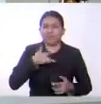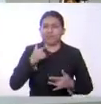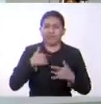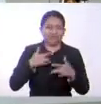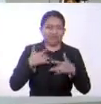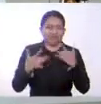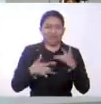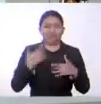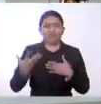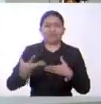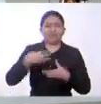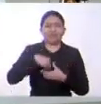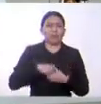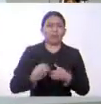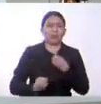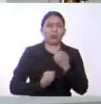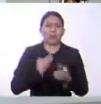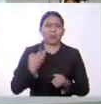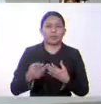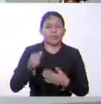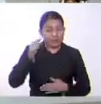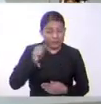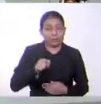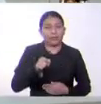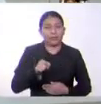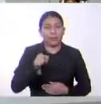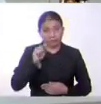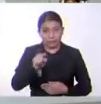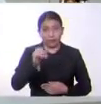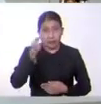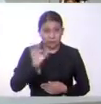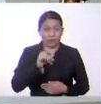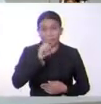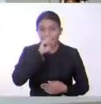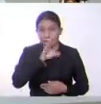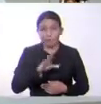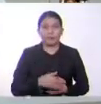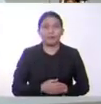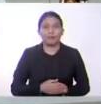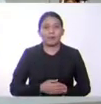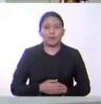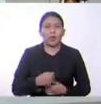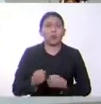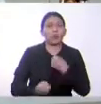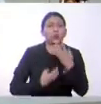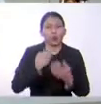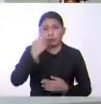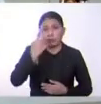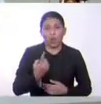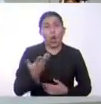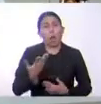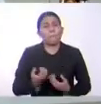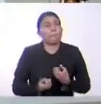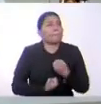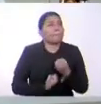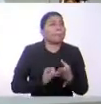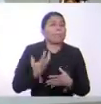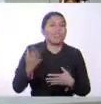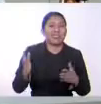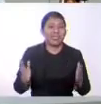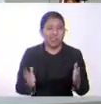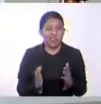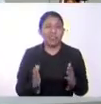el interior del poeta. Eso es lo que usted nos decía al decirnos que la autora o la poeta trata